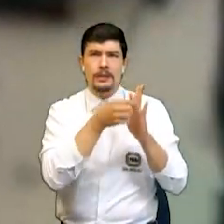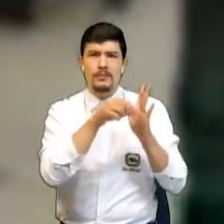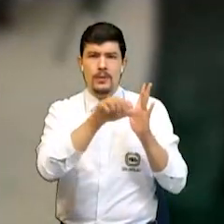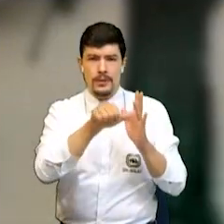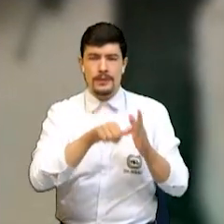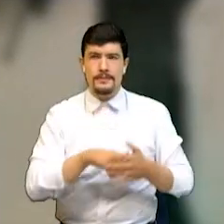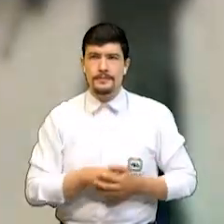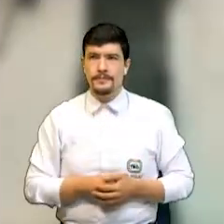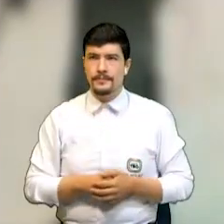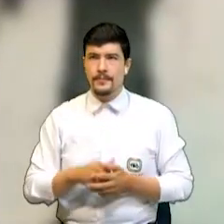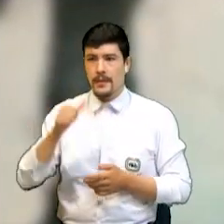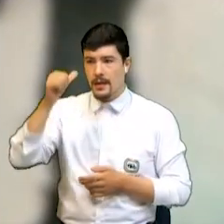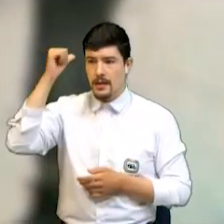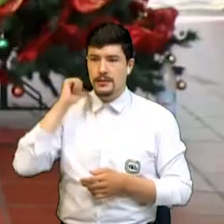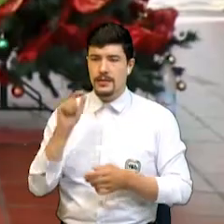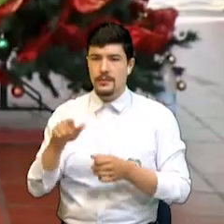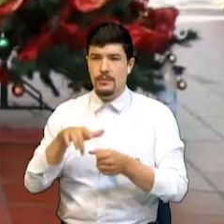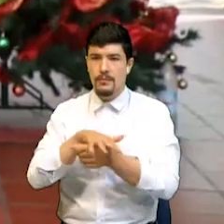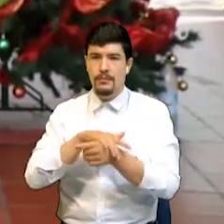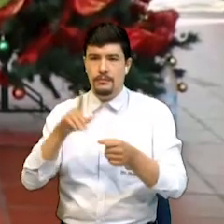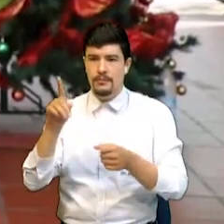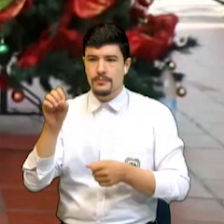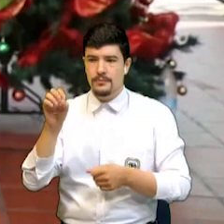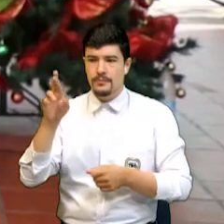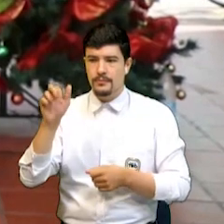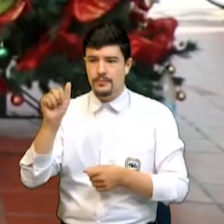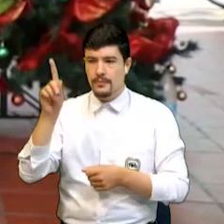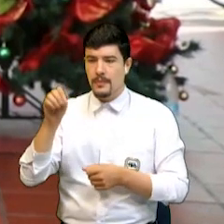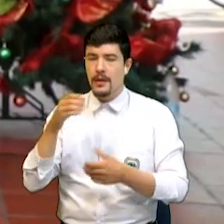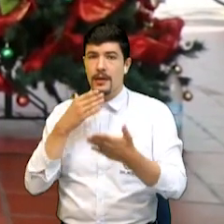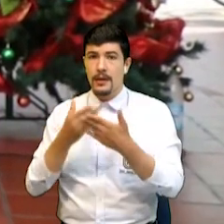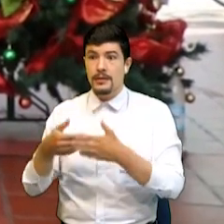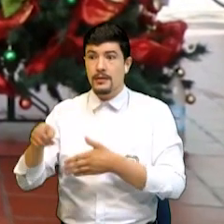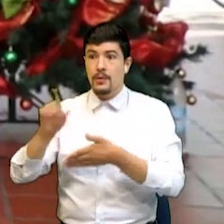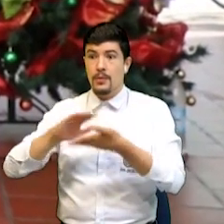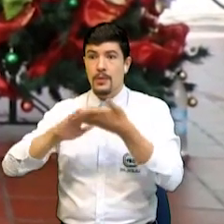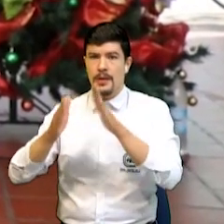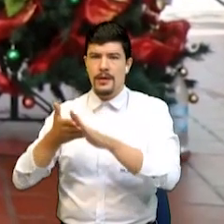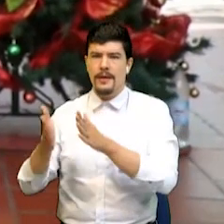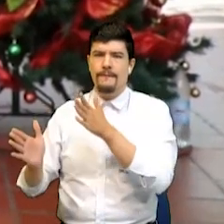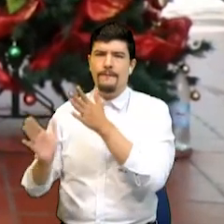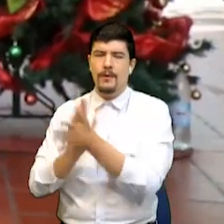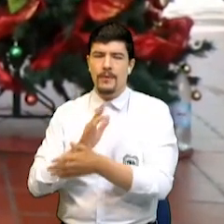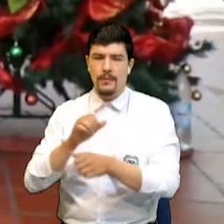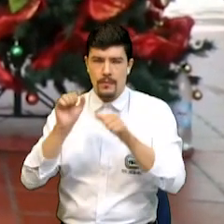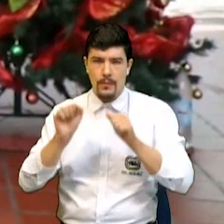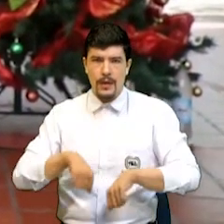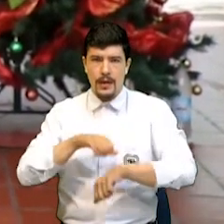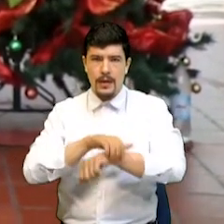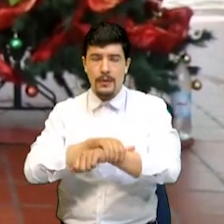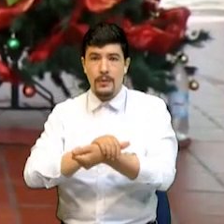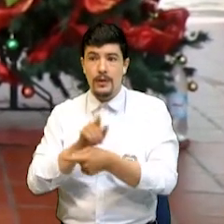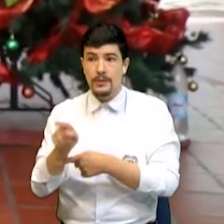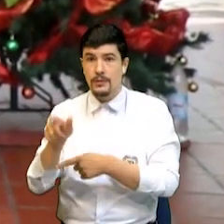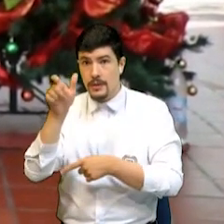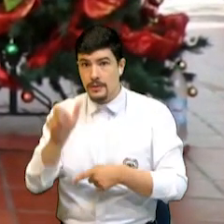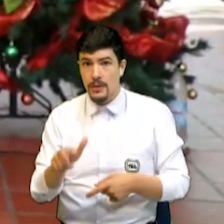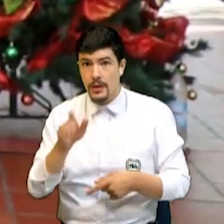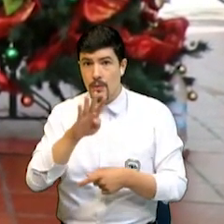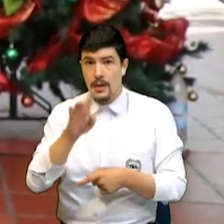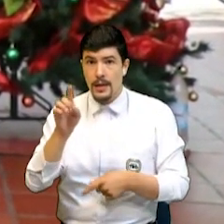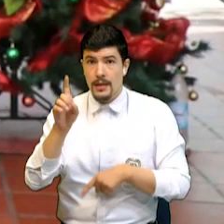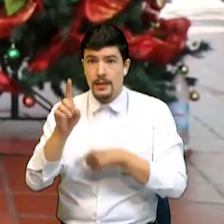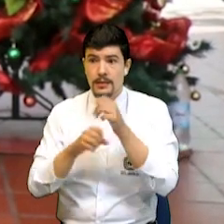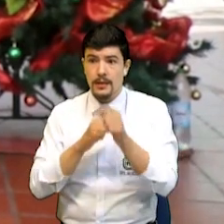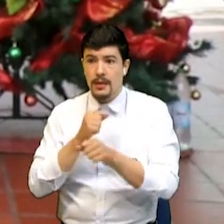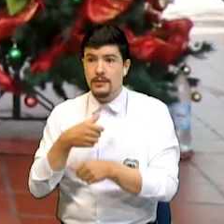en el día de ayer en el barrio el dorado gracias a información y anuncios de la comunidad celebrar con la captura un sujeto de 46 años de edad el